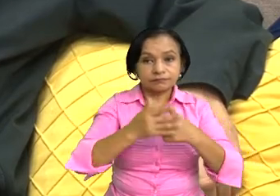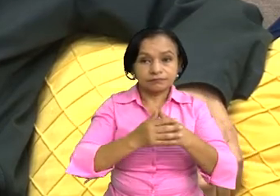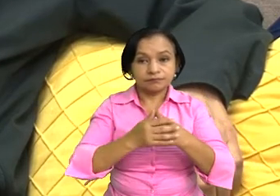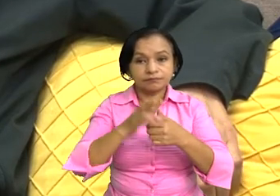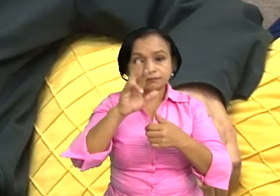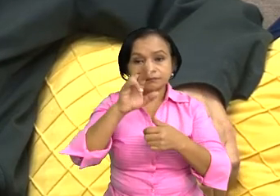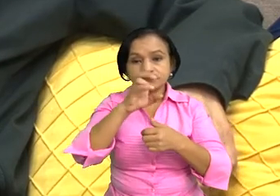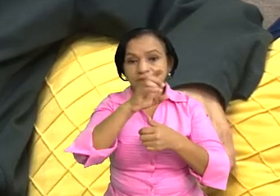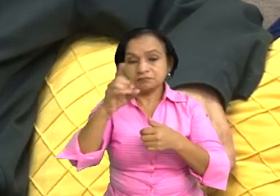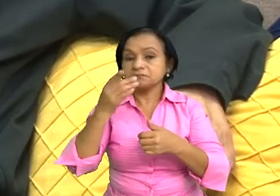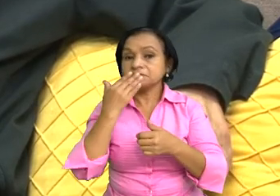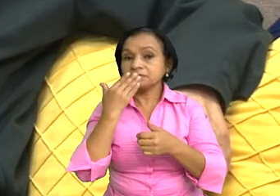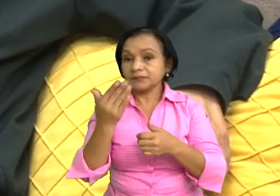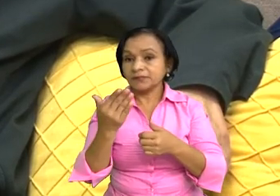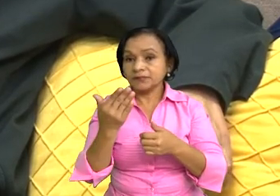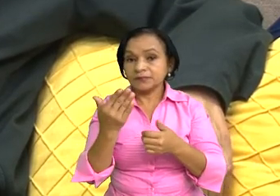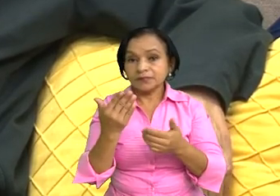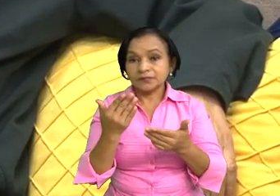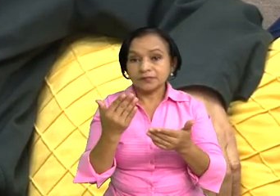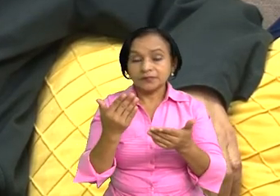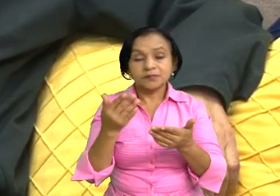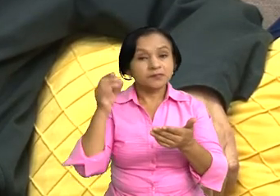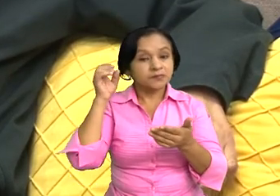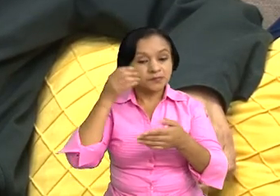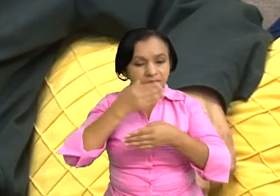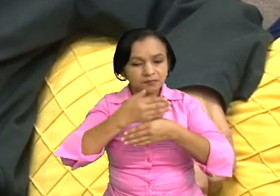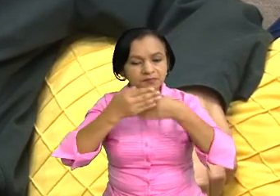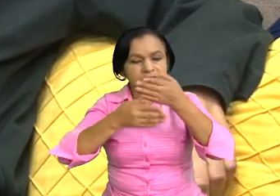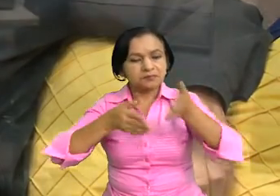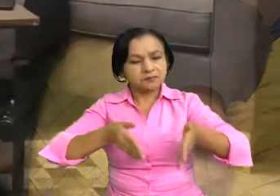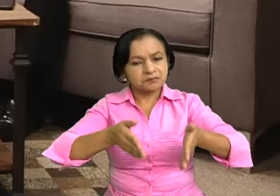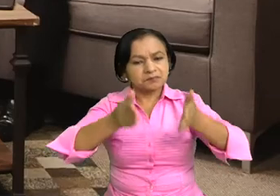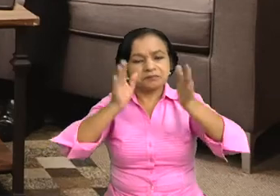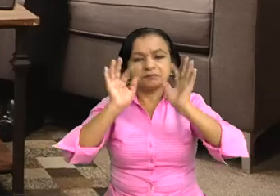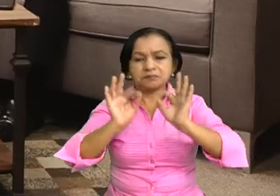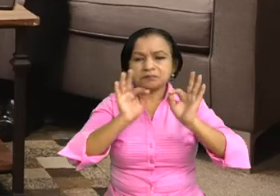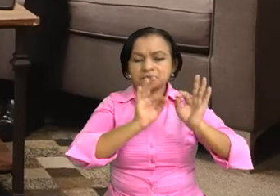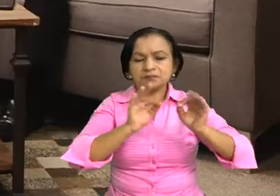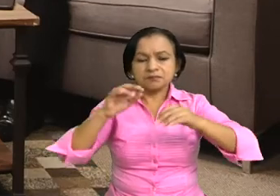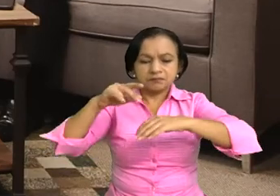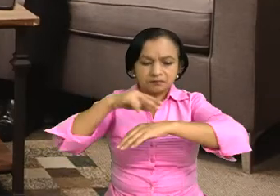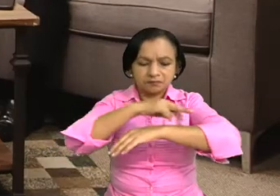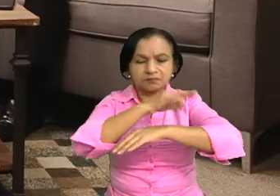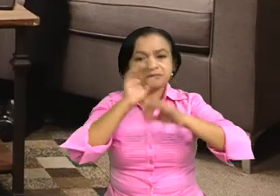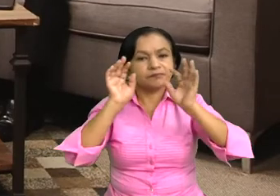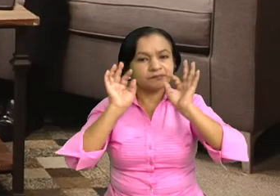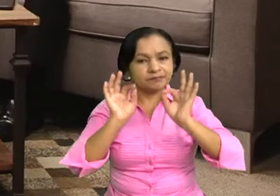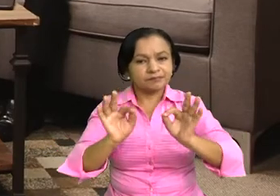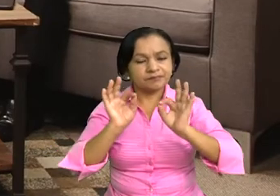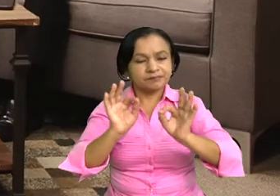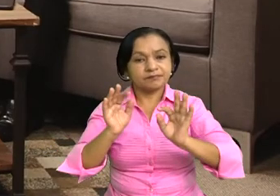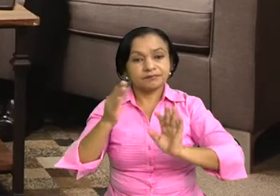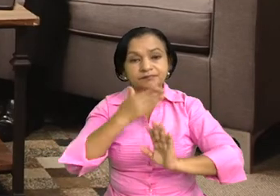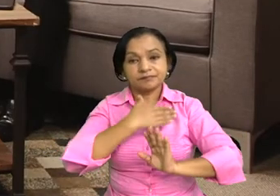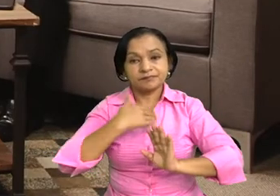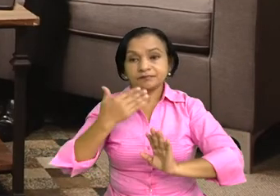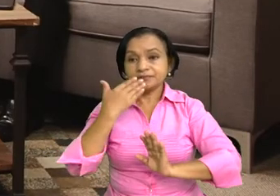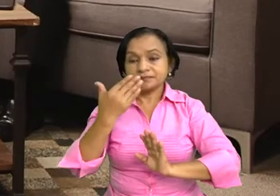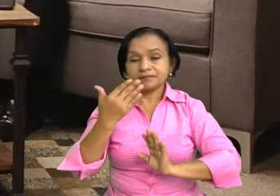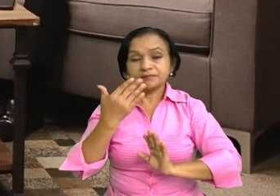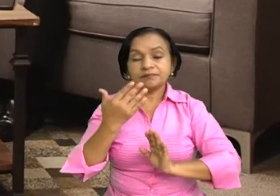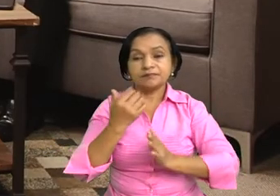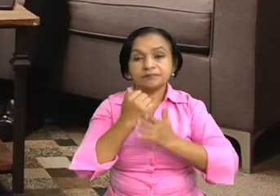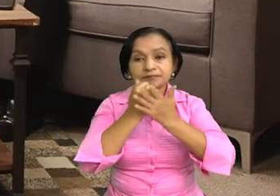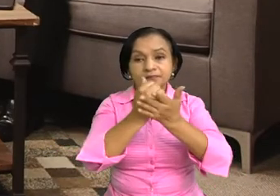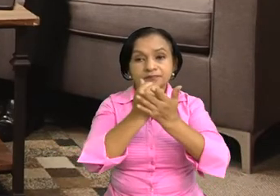red nutrida de infraestructura vial, de carreteras y caminos en óptimas condiciones. Y eso es